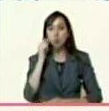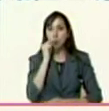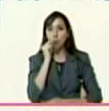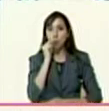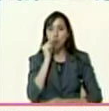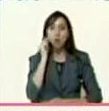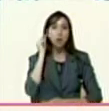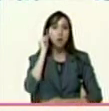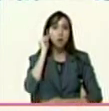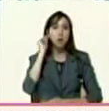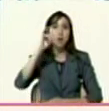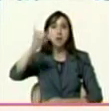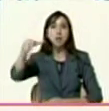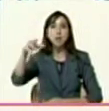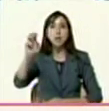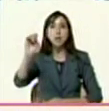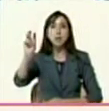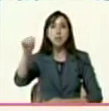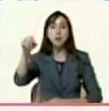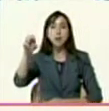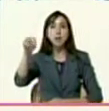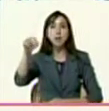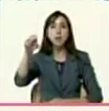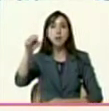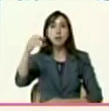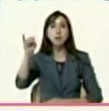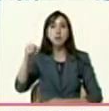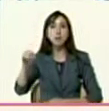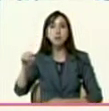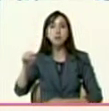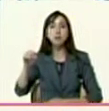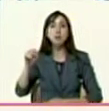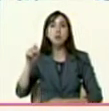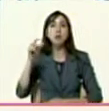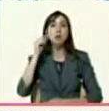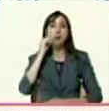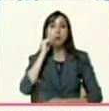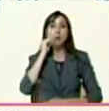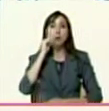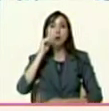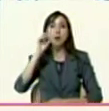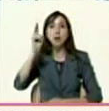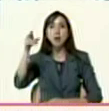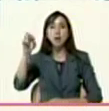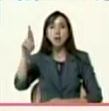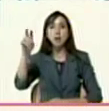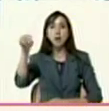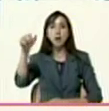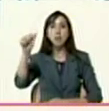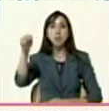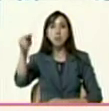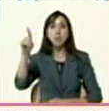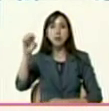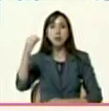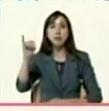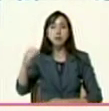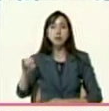Lizardo de Jiménez, José Ignacio Hernández González, José Mirena